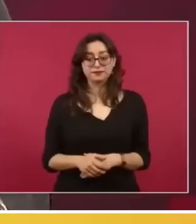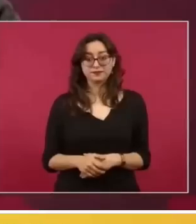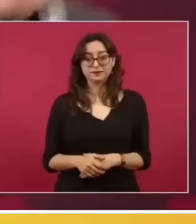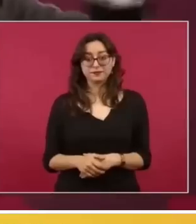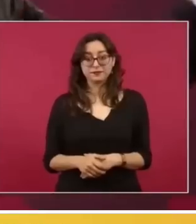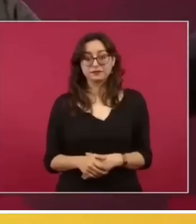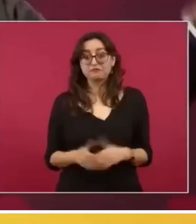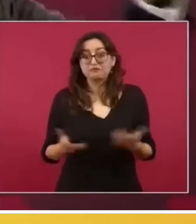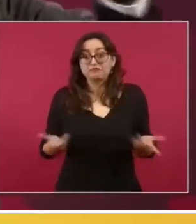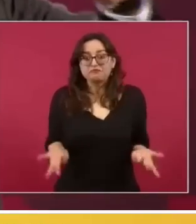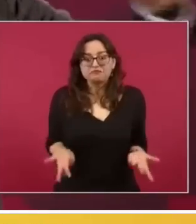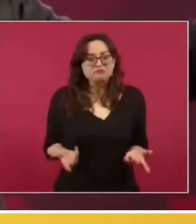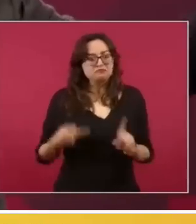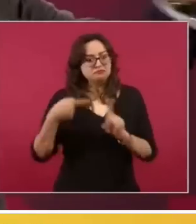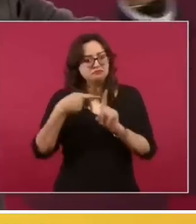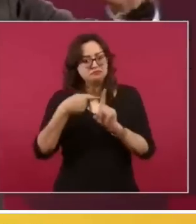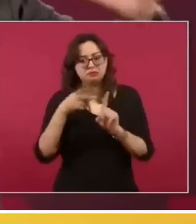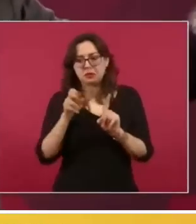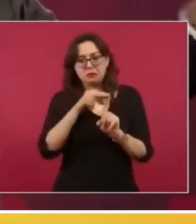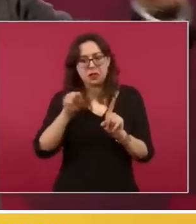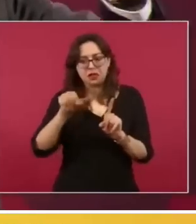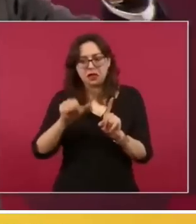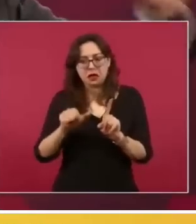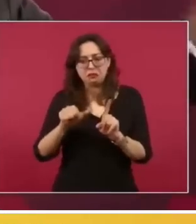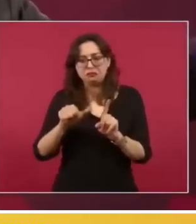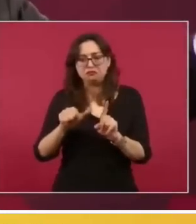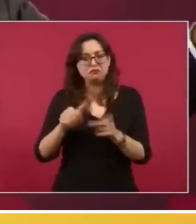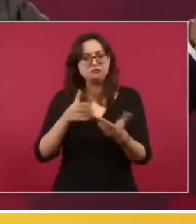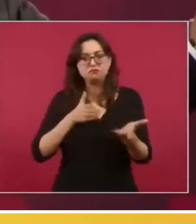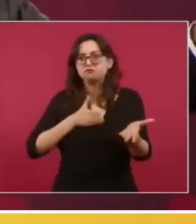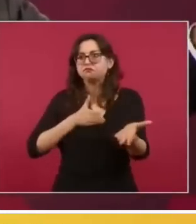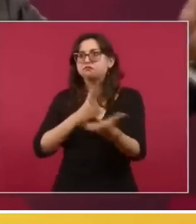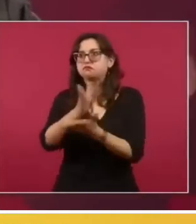No sé por qué razón. ¿Qué hubo ahí?